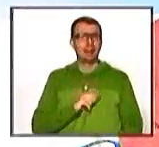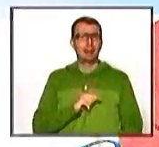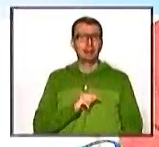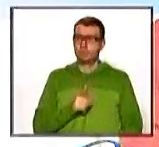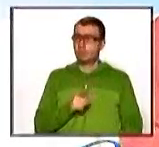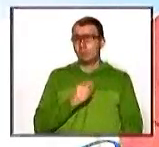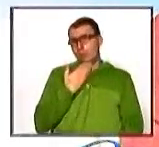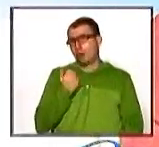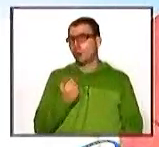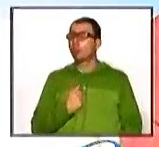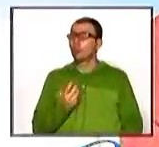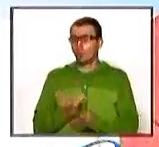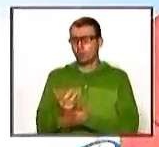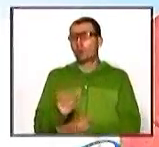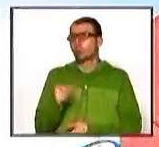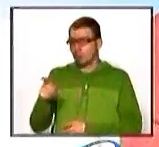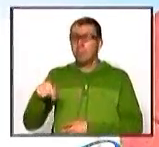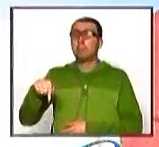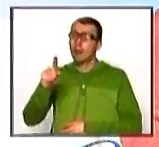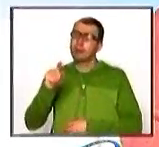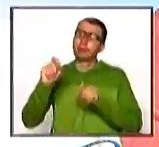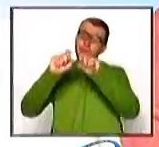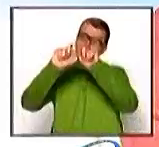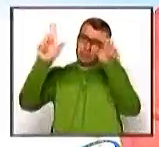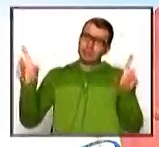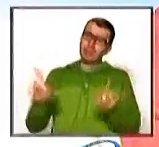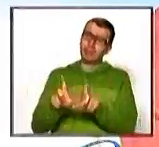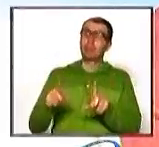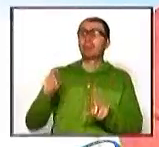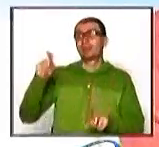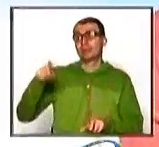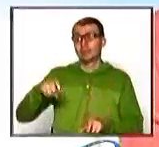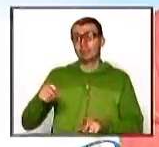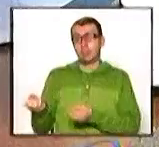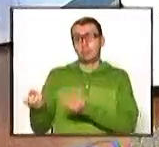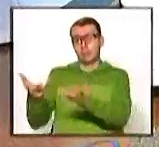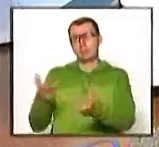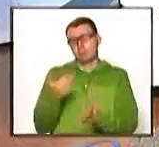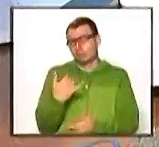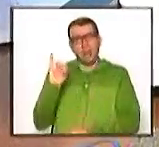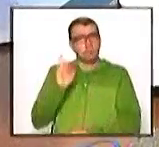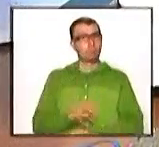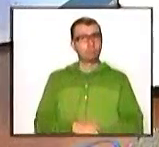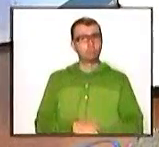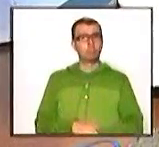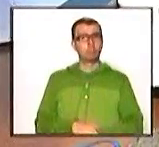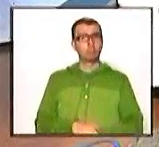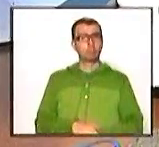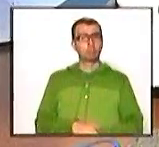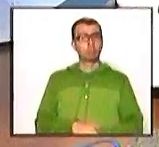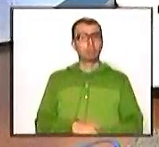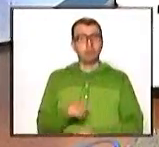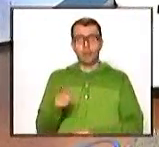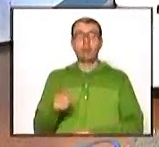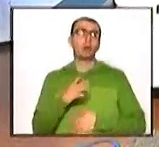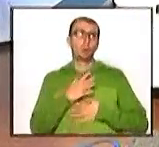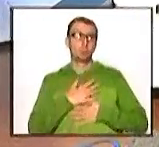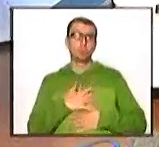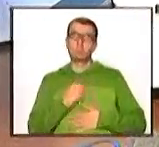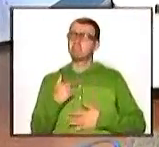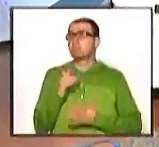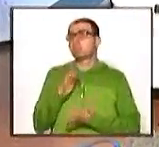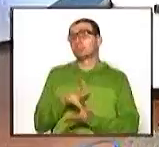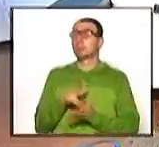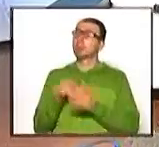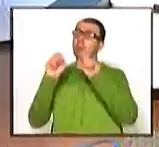señora fue hoy en un estado de presión. Acaba de morirse. No, me pareció, era a mí. Es que, vuelvo y repito, mientras uno sentado